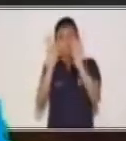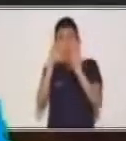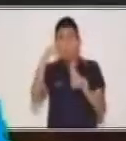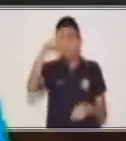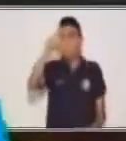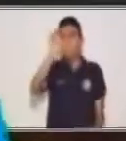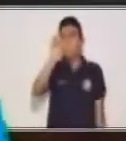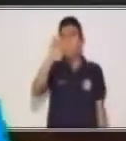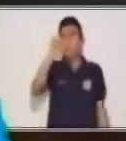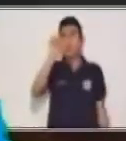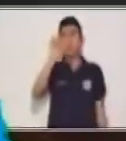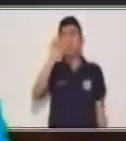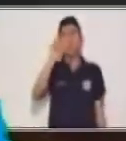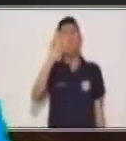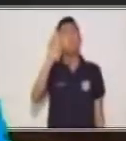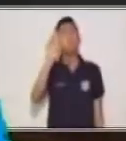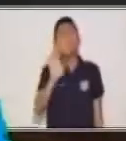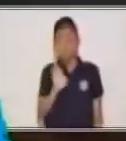También puede ser un pronombre.